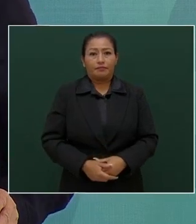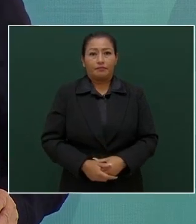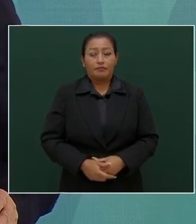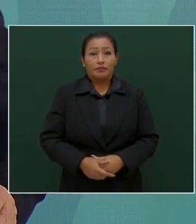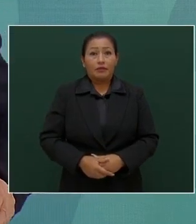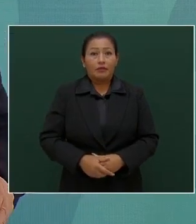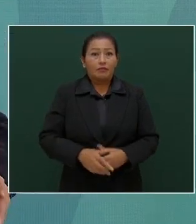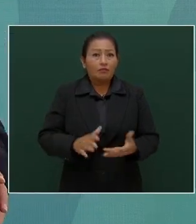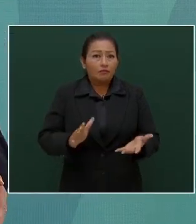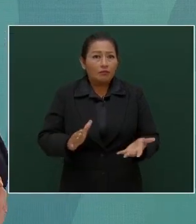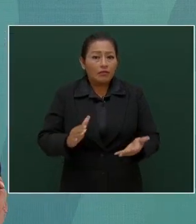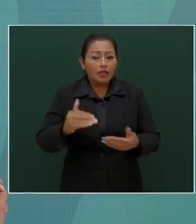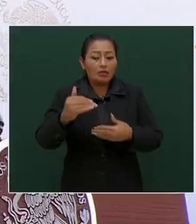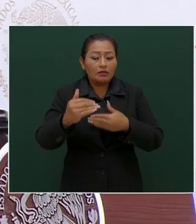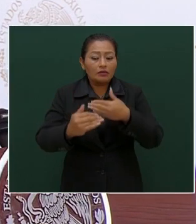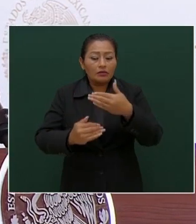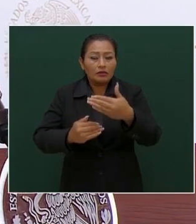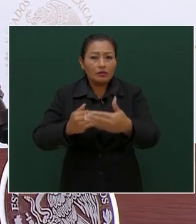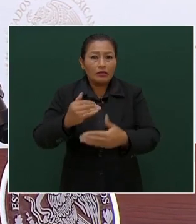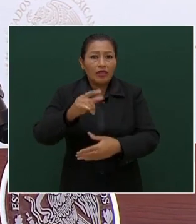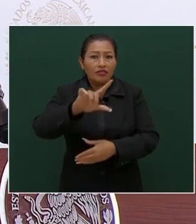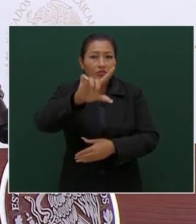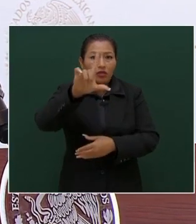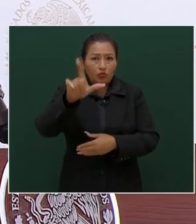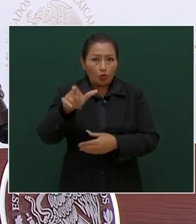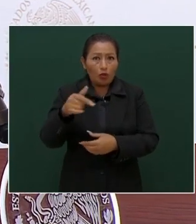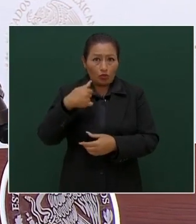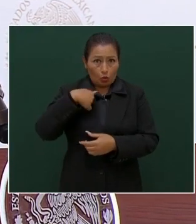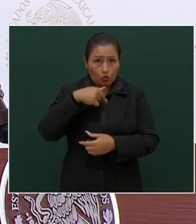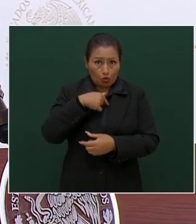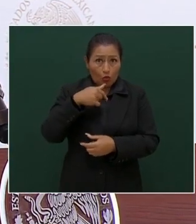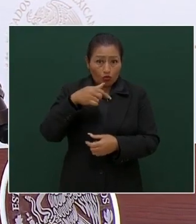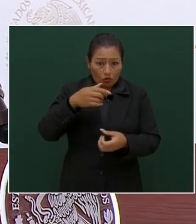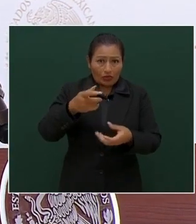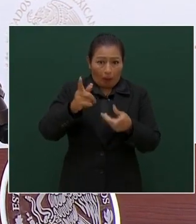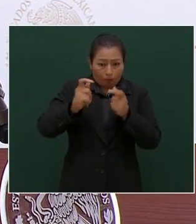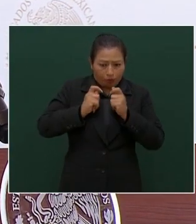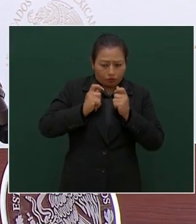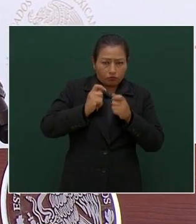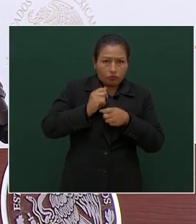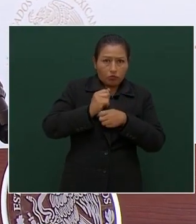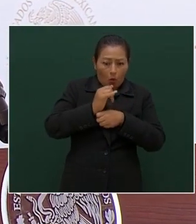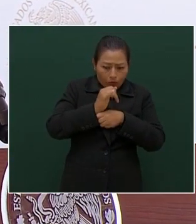Pero luego, ya en la investigación que estamos haciendo nosotros,